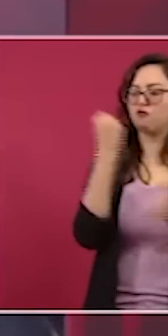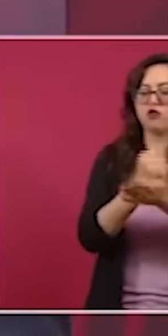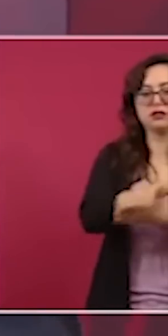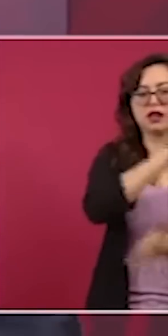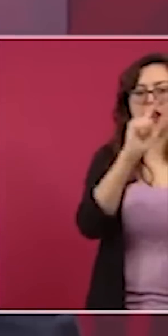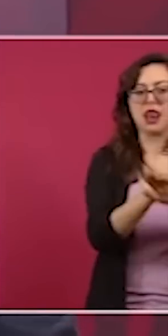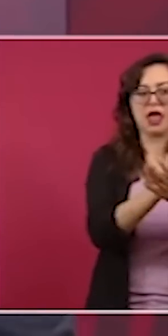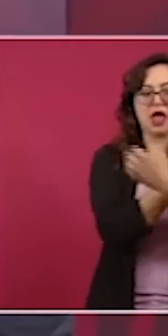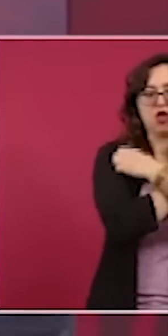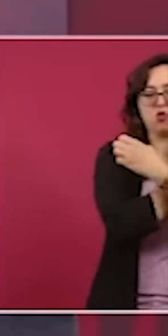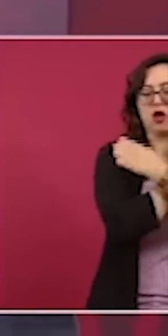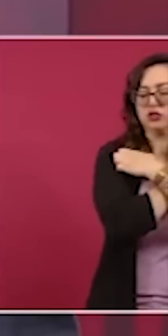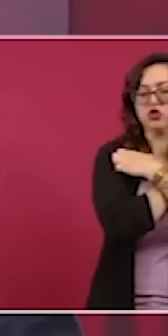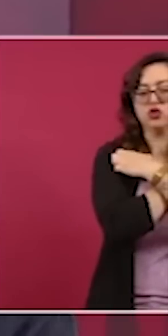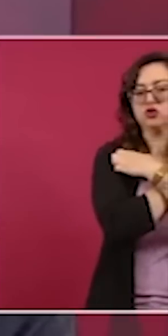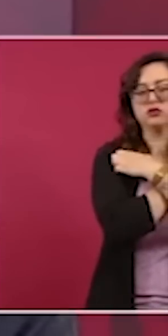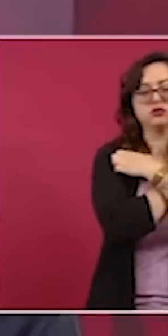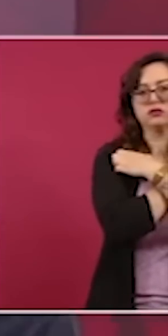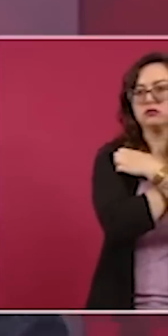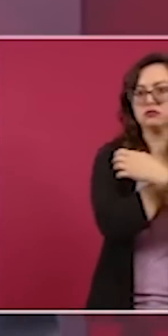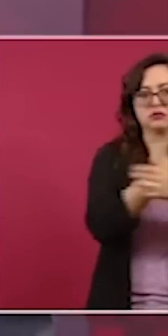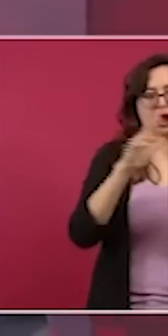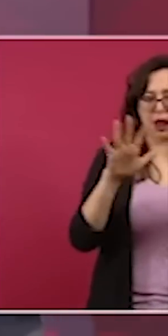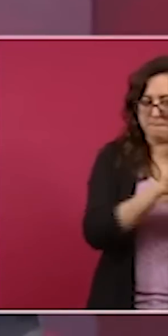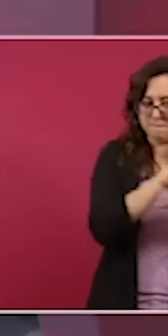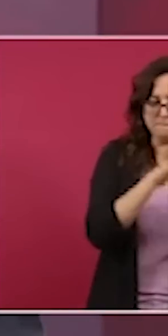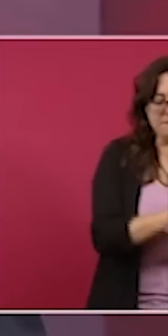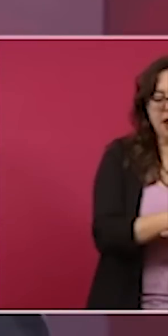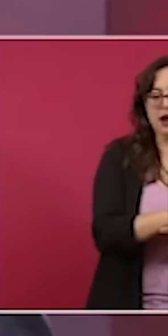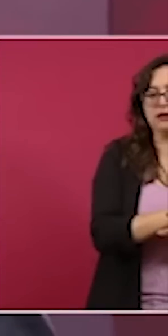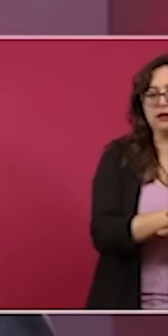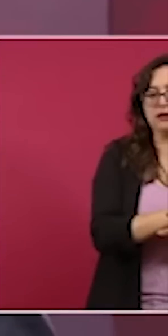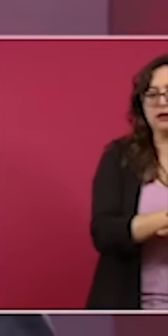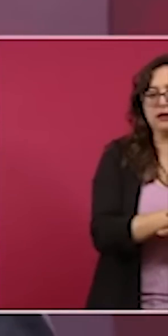todas las manifestaciones afuera de él, no nos daban el zócalo.